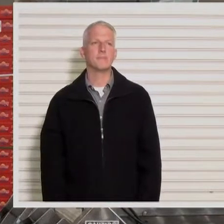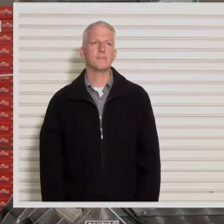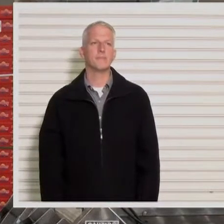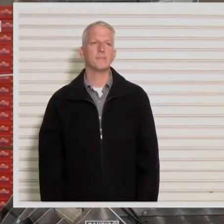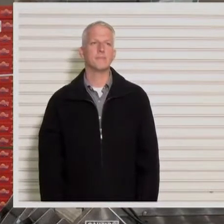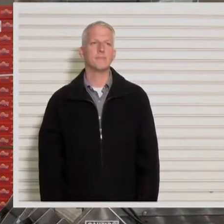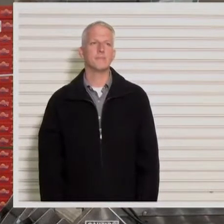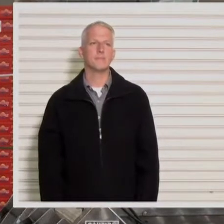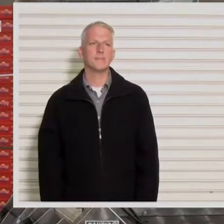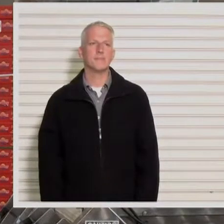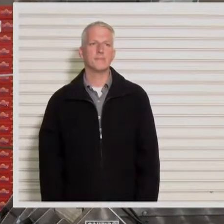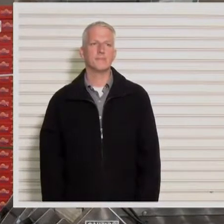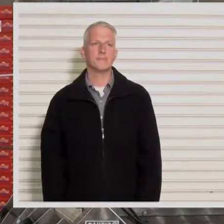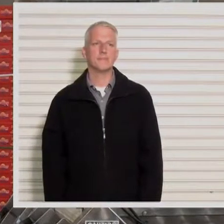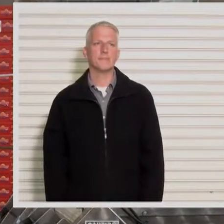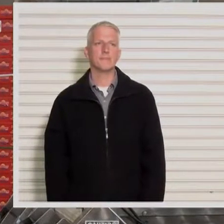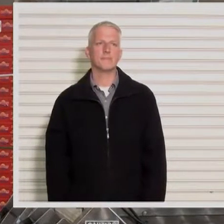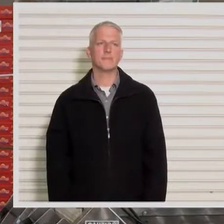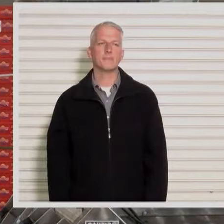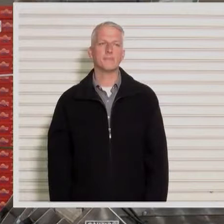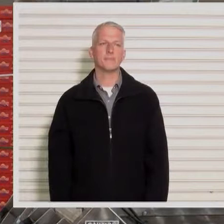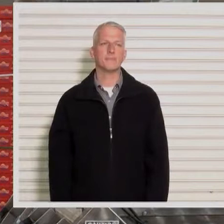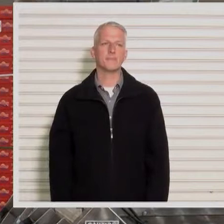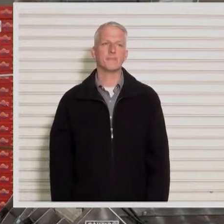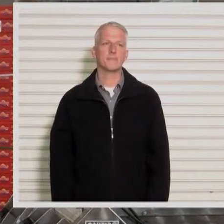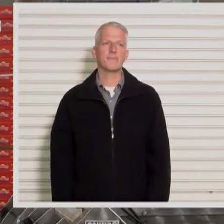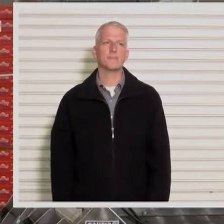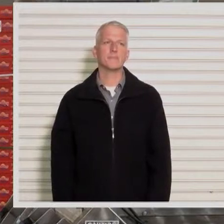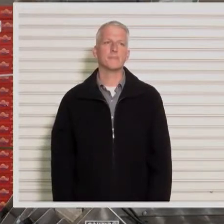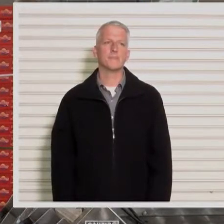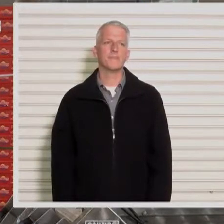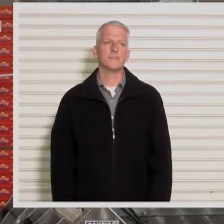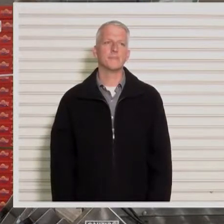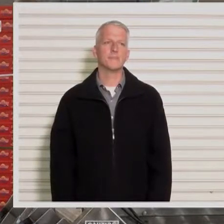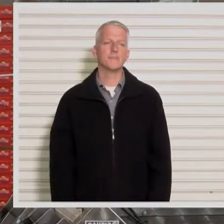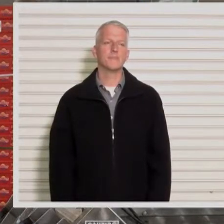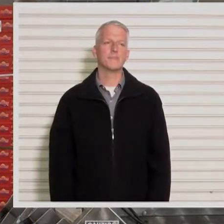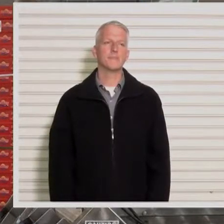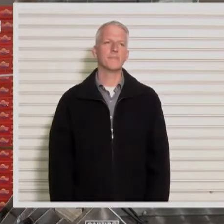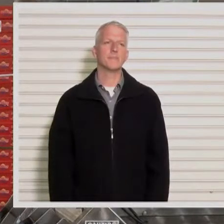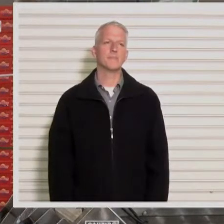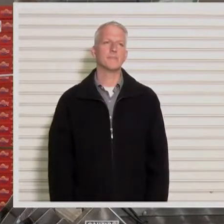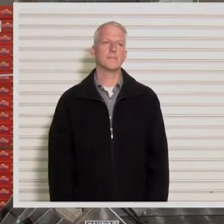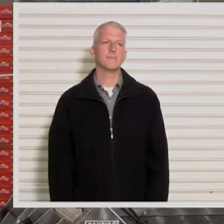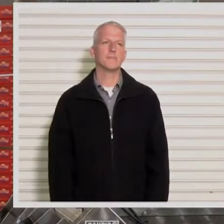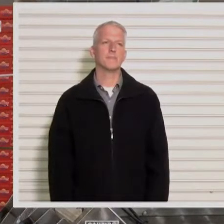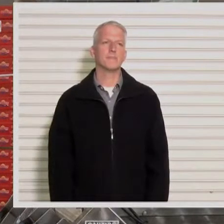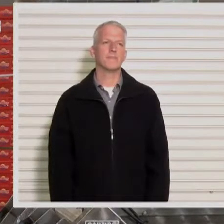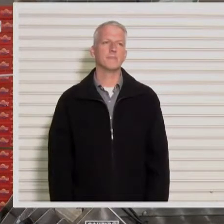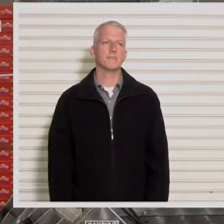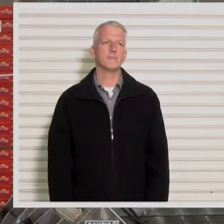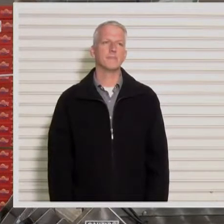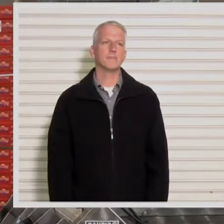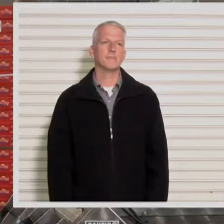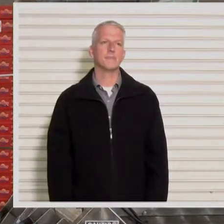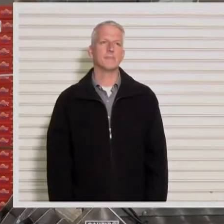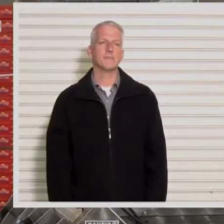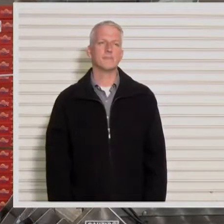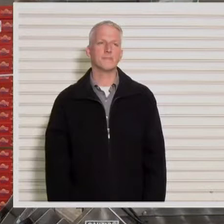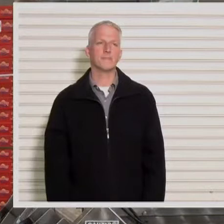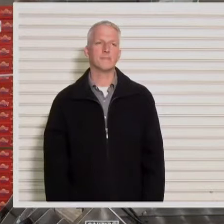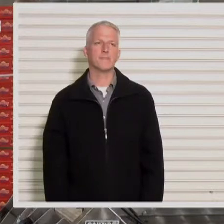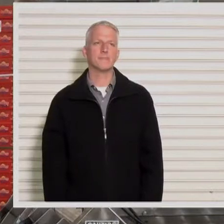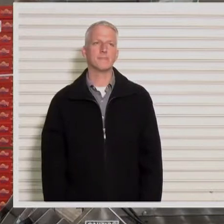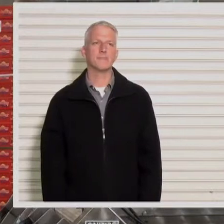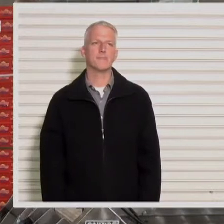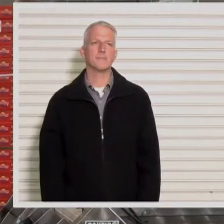perder sus vidas. Otra cosa quiero decir a la comunidad que habla en español, que nunca hemos